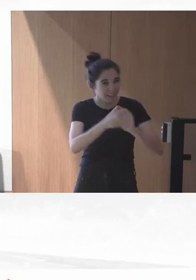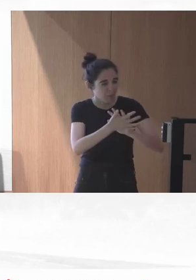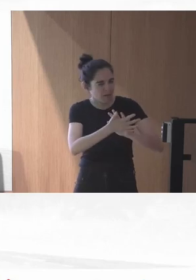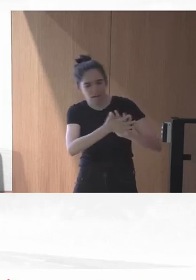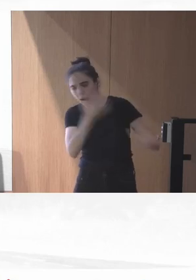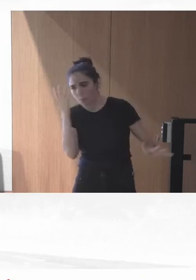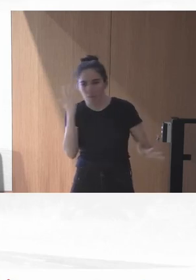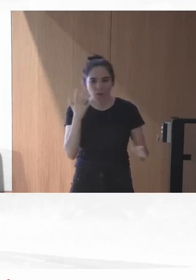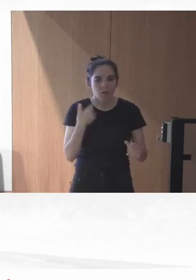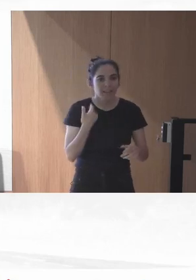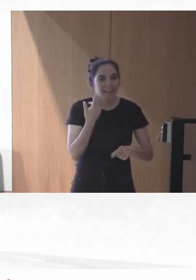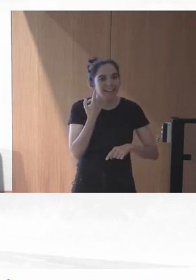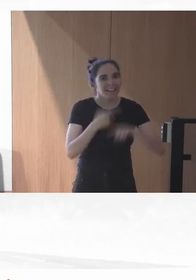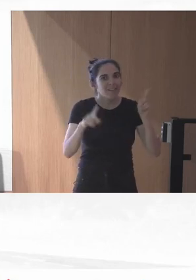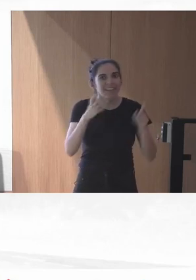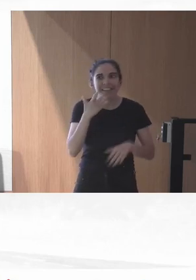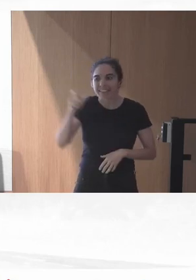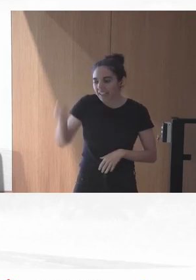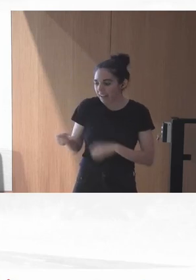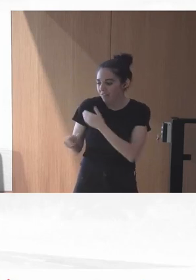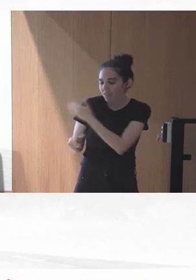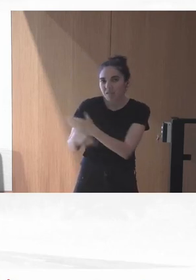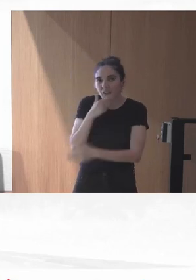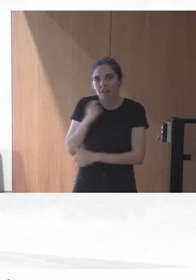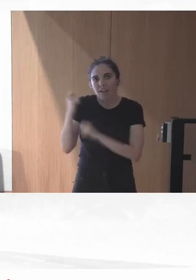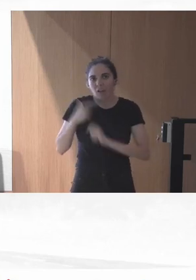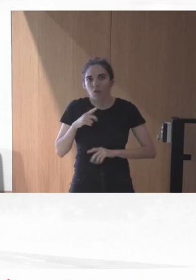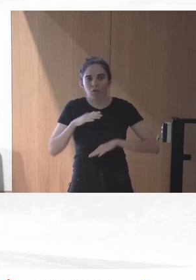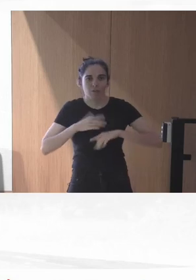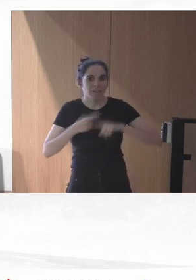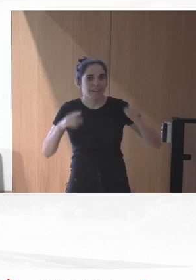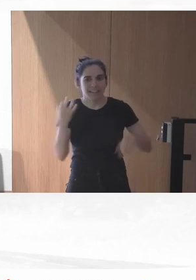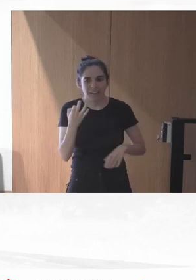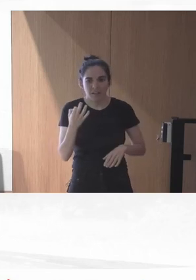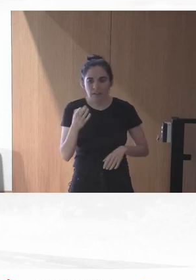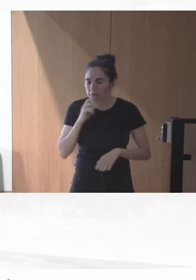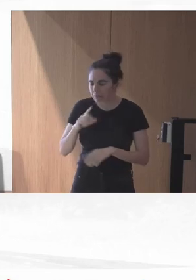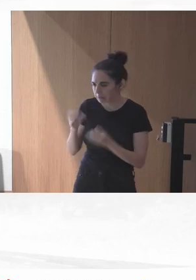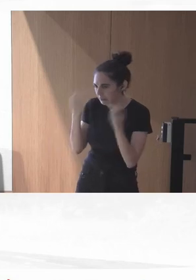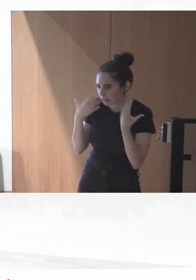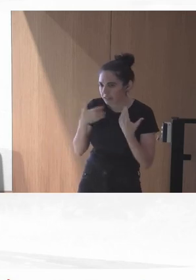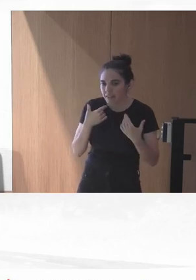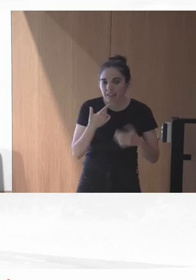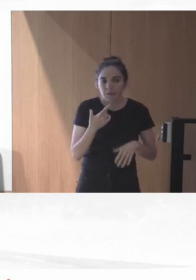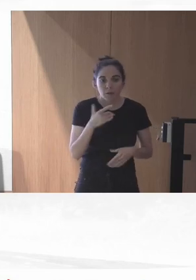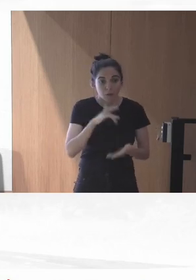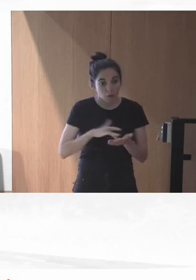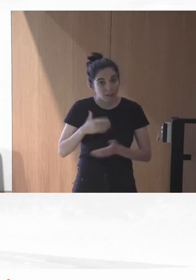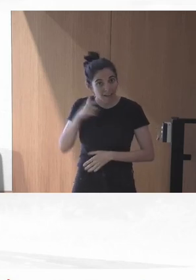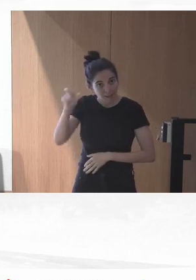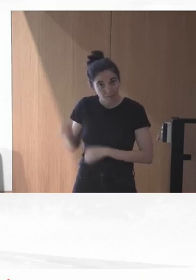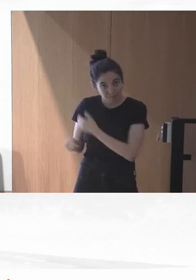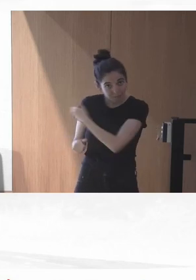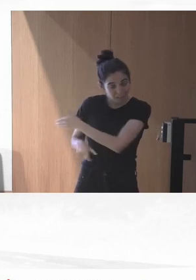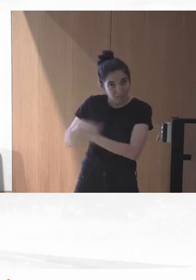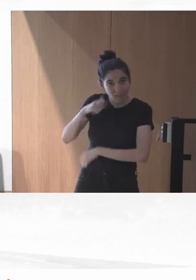cuando fuiste acompañado de un facilitador? Pues toda... ¿Cómo? Perdona. ¿Qué diferencias hubo, ¿no?, cuando ya fuiste acompañado en